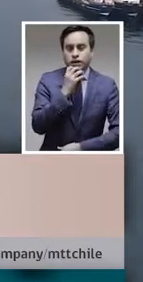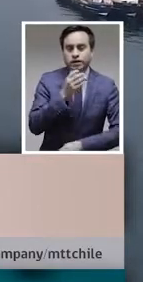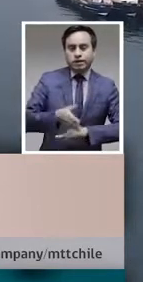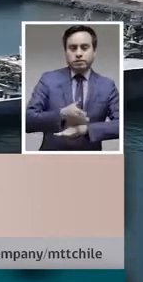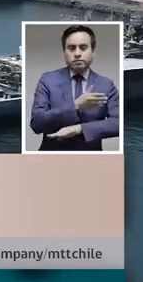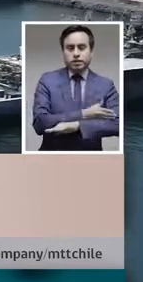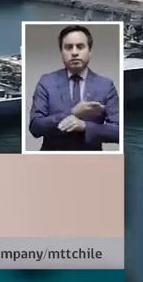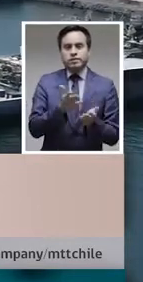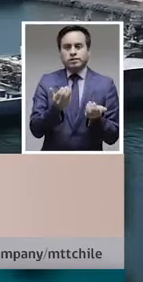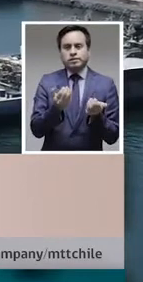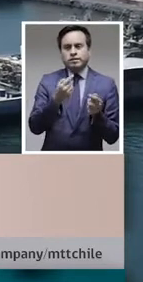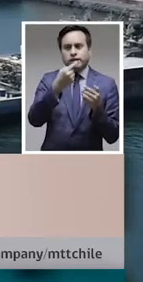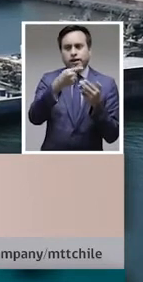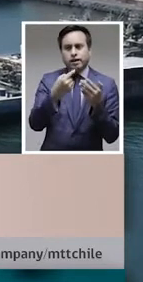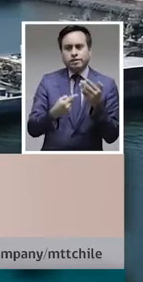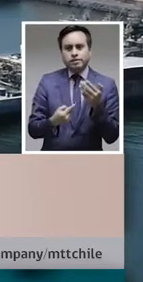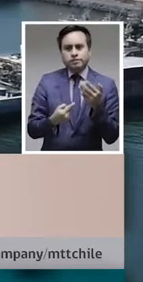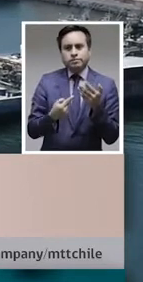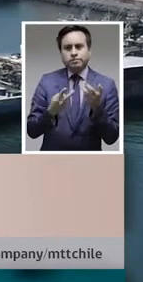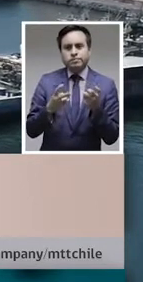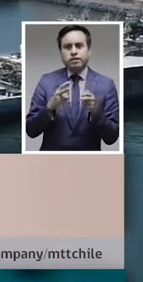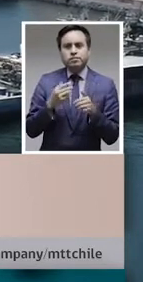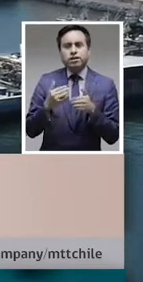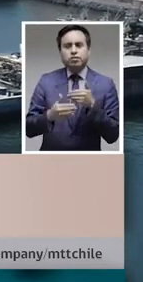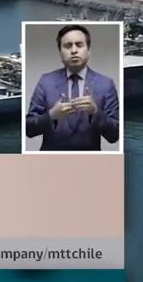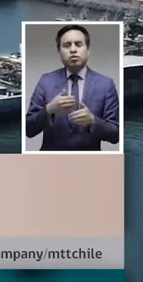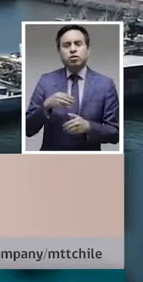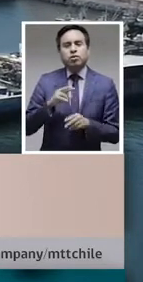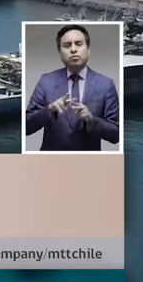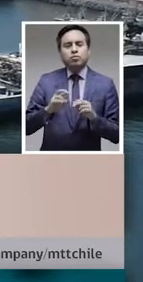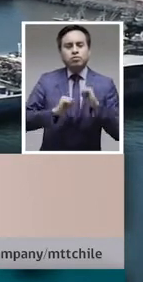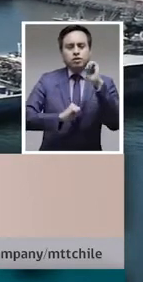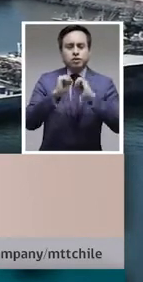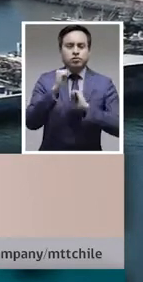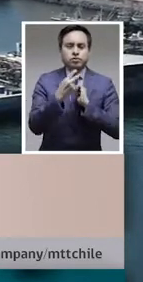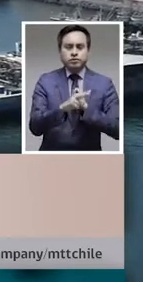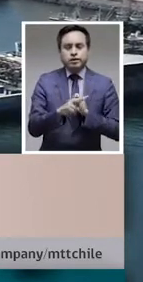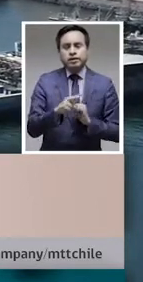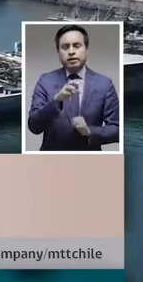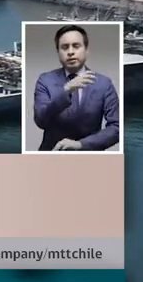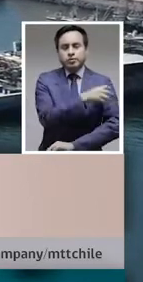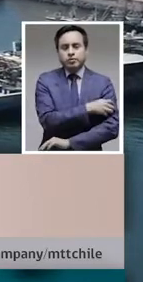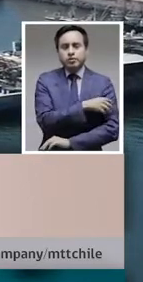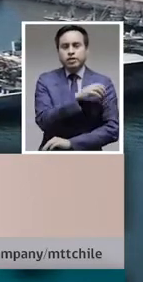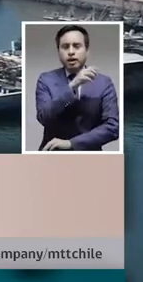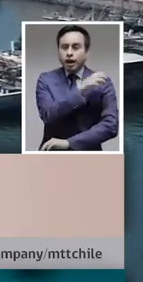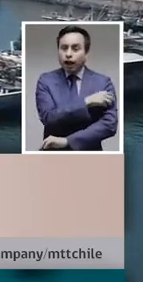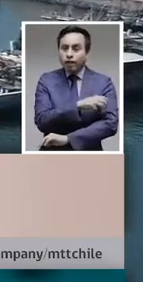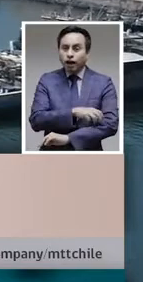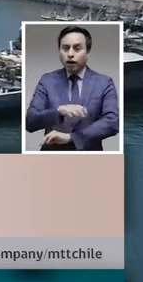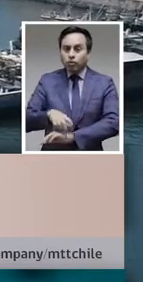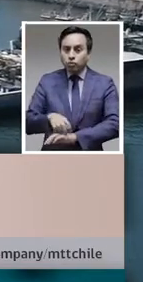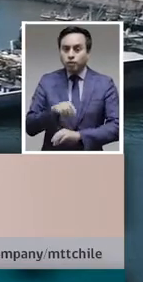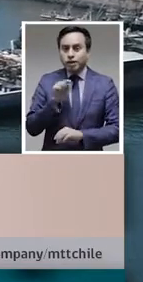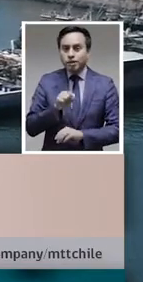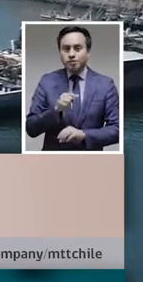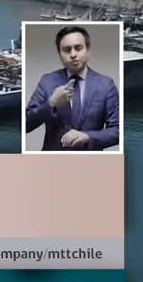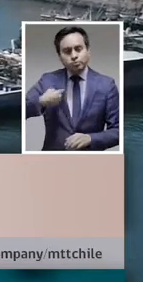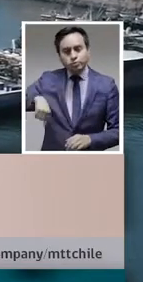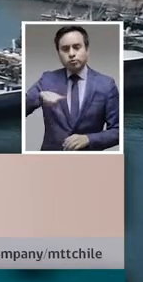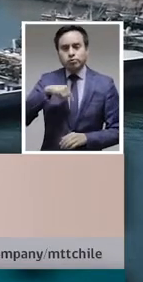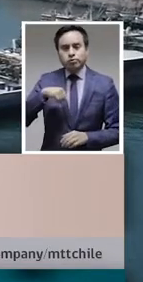anticipando las necesidades del aparato productivo de esa región. Para cada una de las regiones